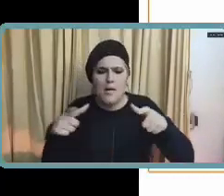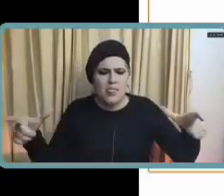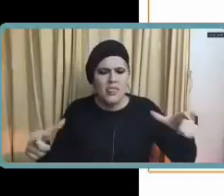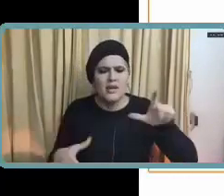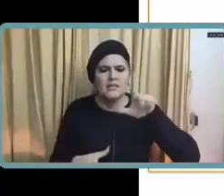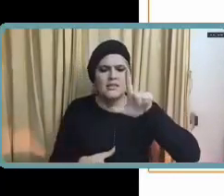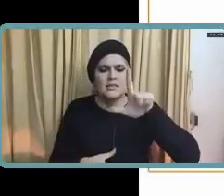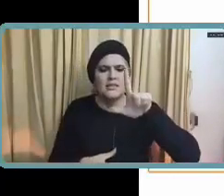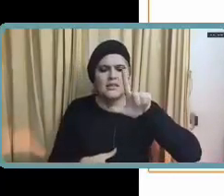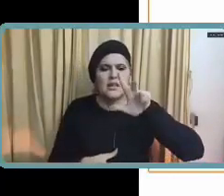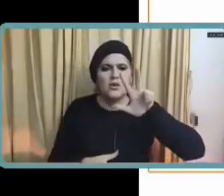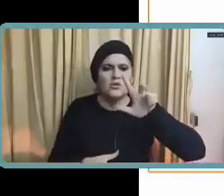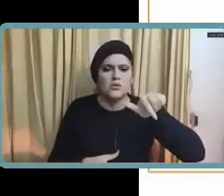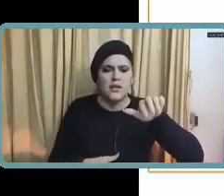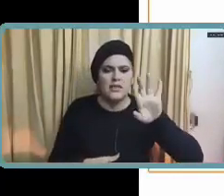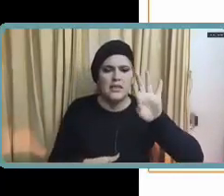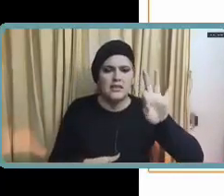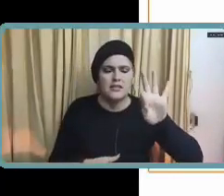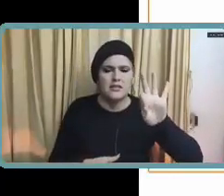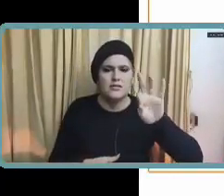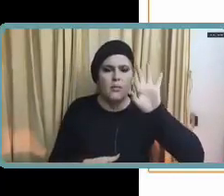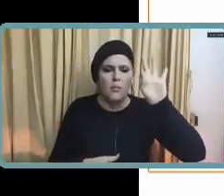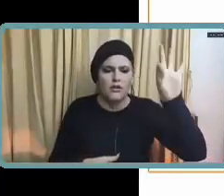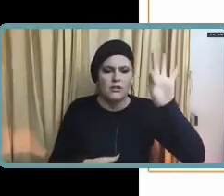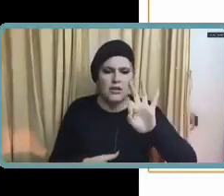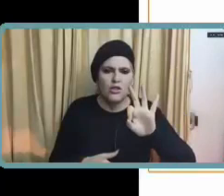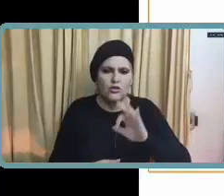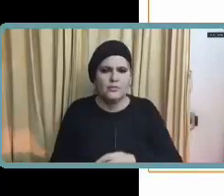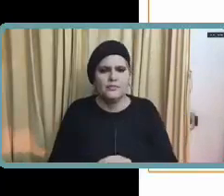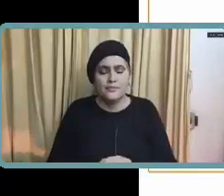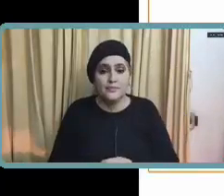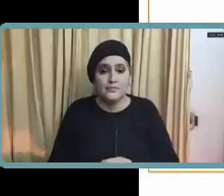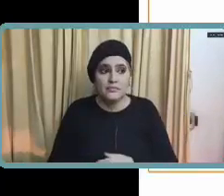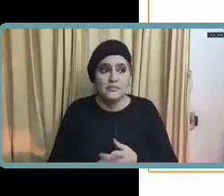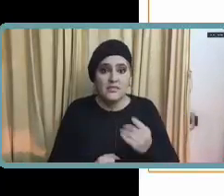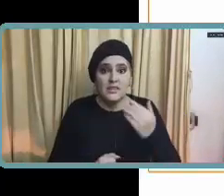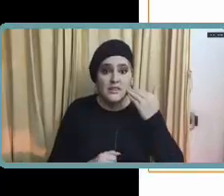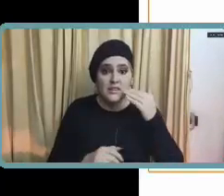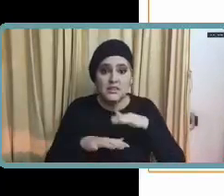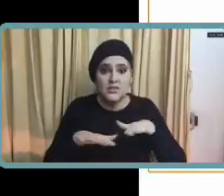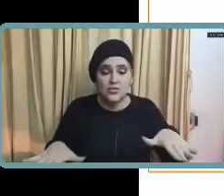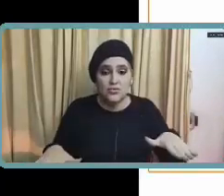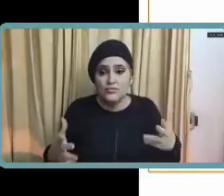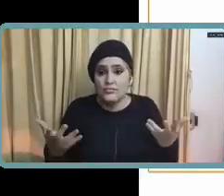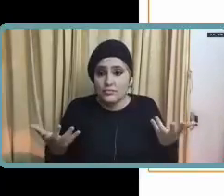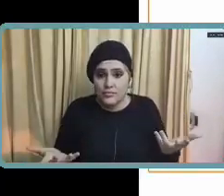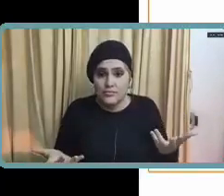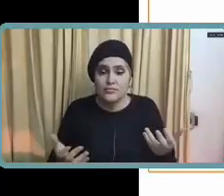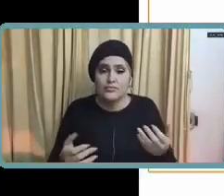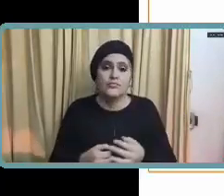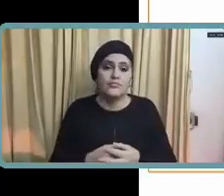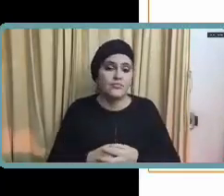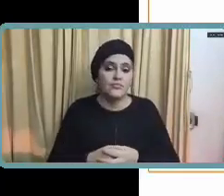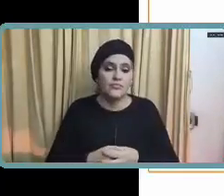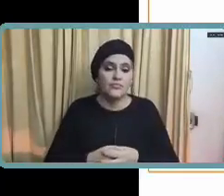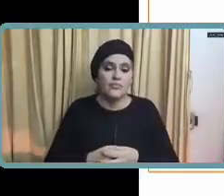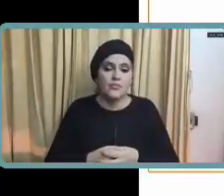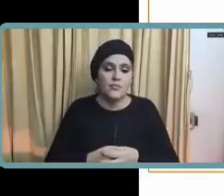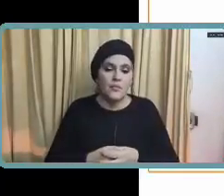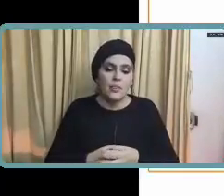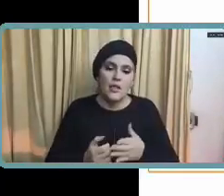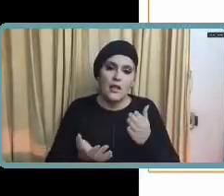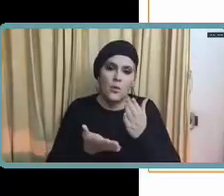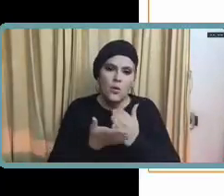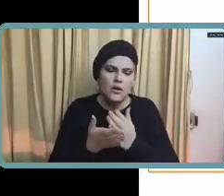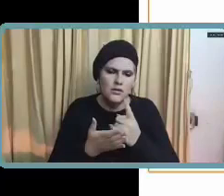escolar es ahí donde están nuestros niños y es ahí donde deberíamos nosotros tener certeza de